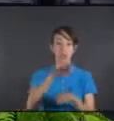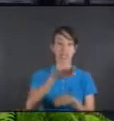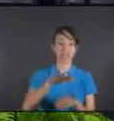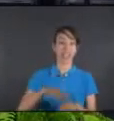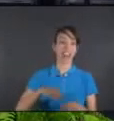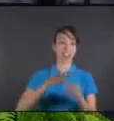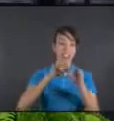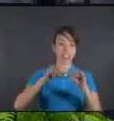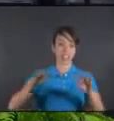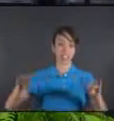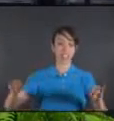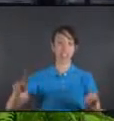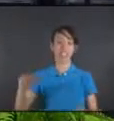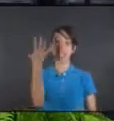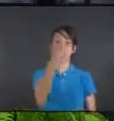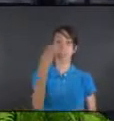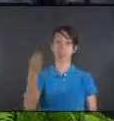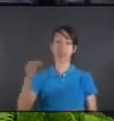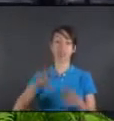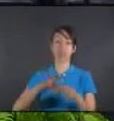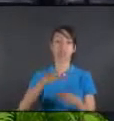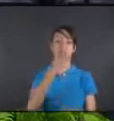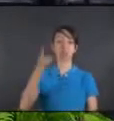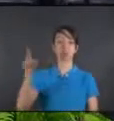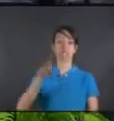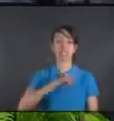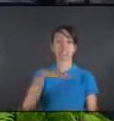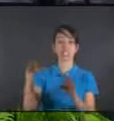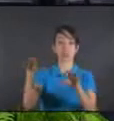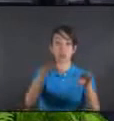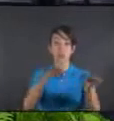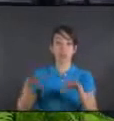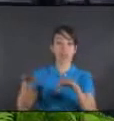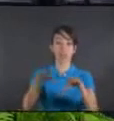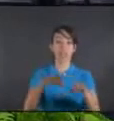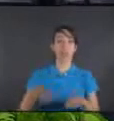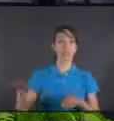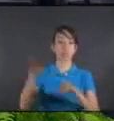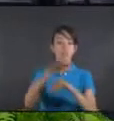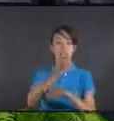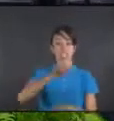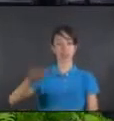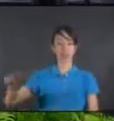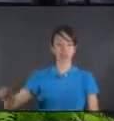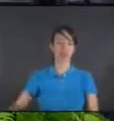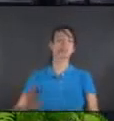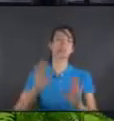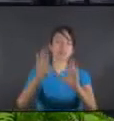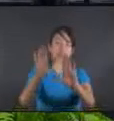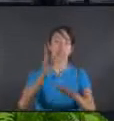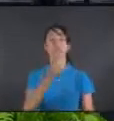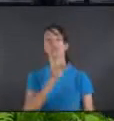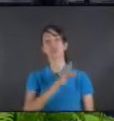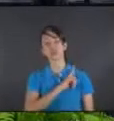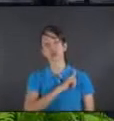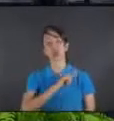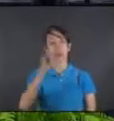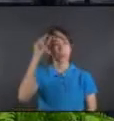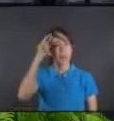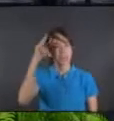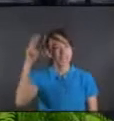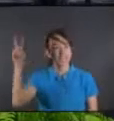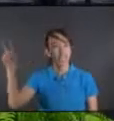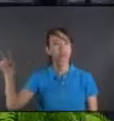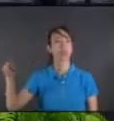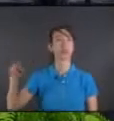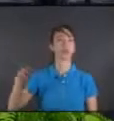pero más grande que el otro, más grande que el que nosotros vemos en Génesis. Un diluvio que